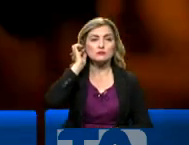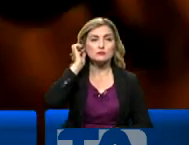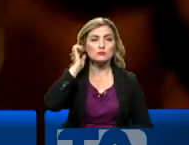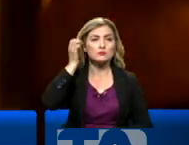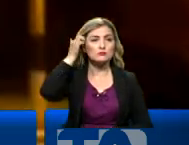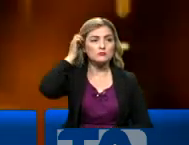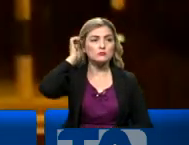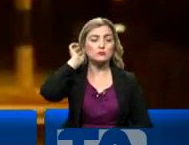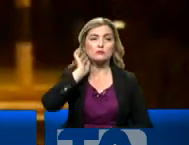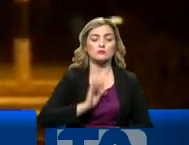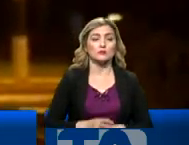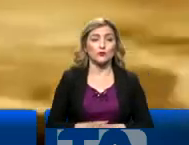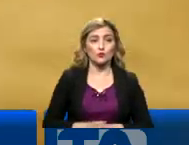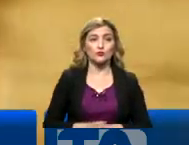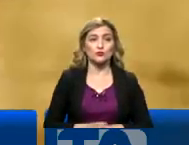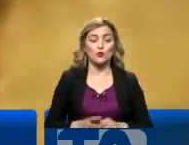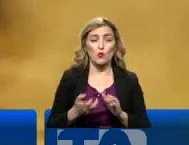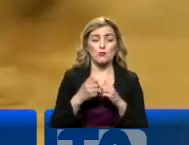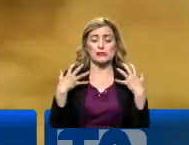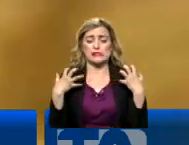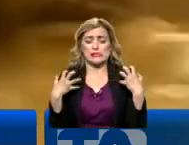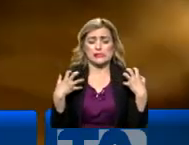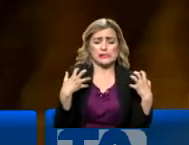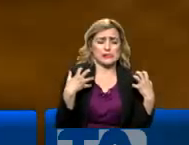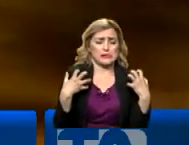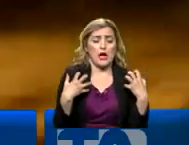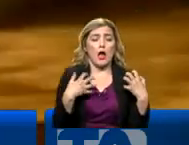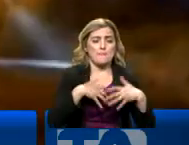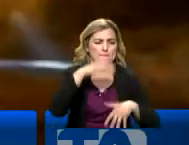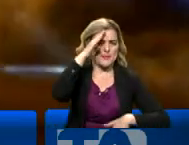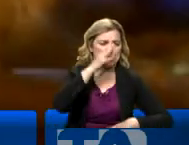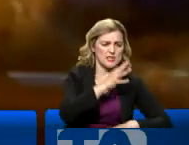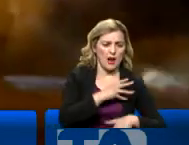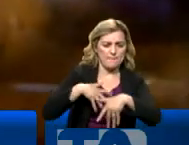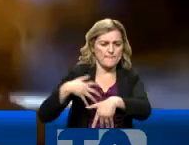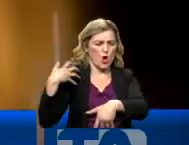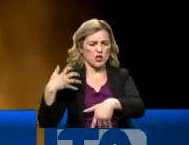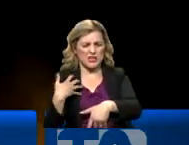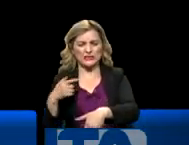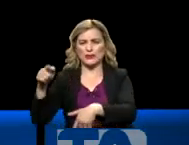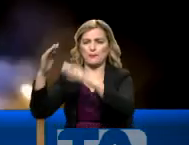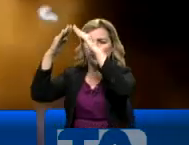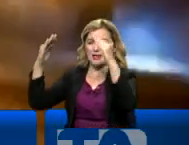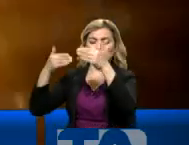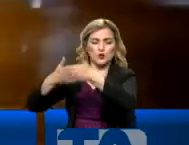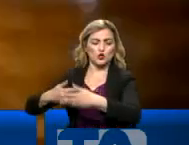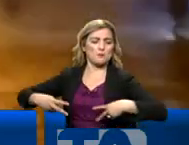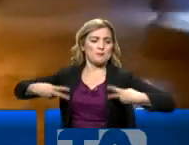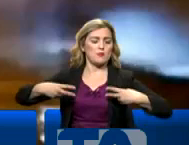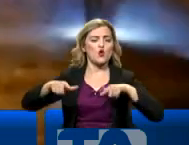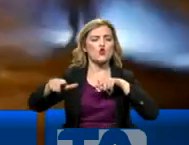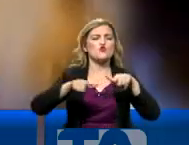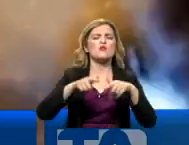Momentos de tensión se vivieron entre militares, manifestantes y vecinos del sector. En ese regimiento militar se encuentran las unidades de ingeniería